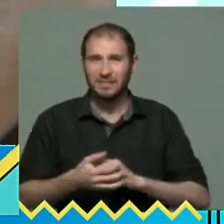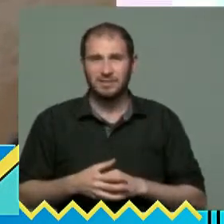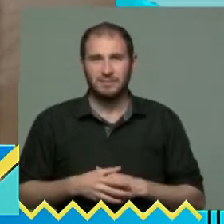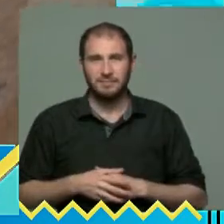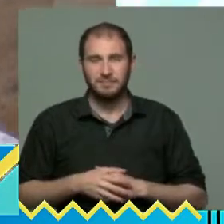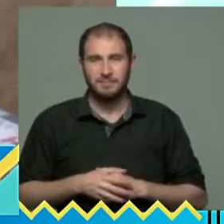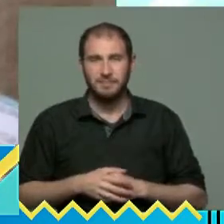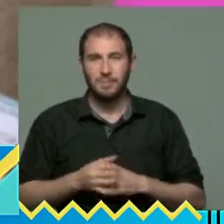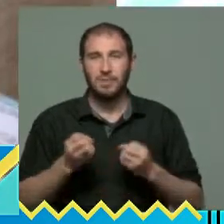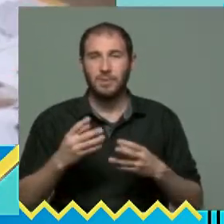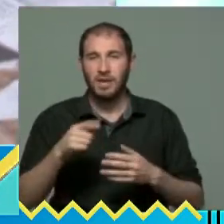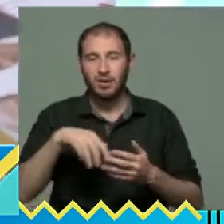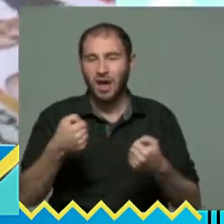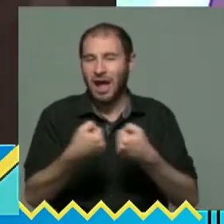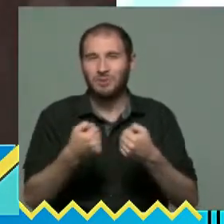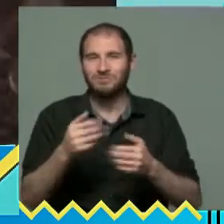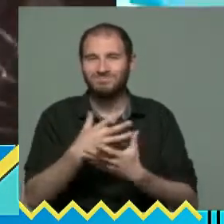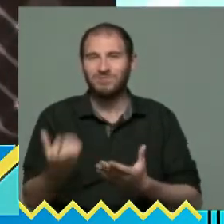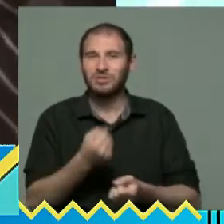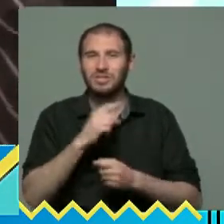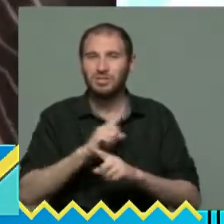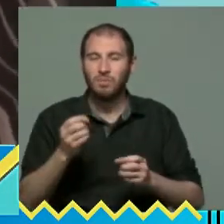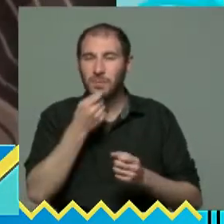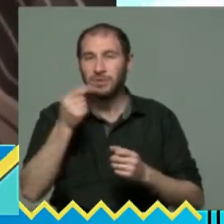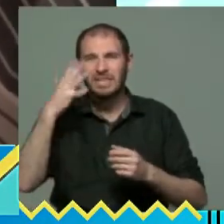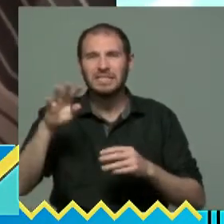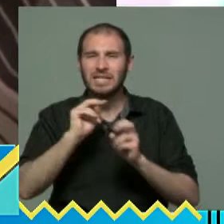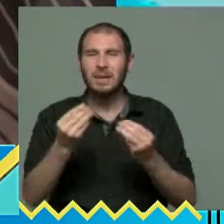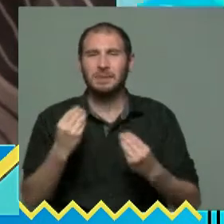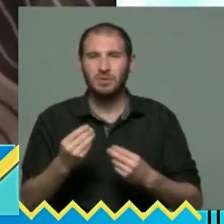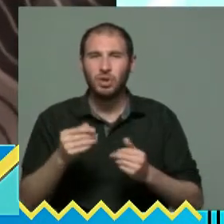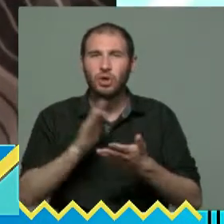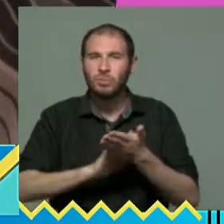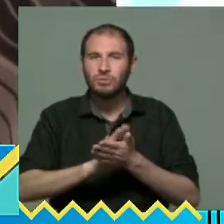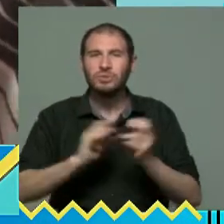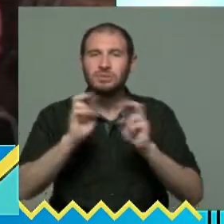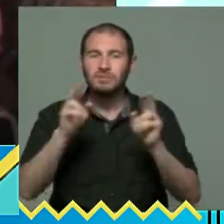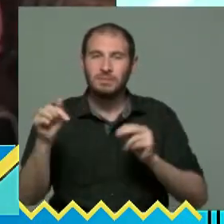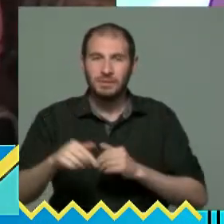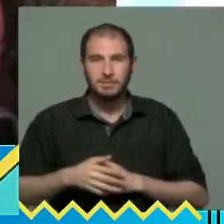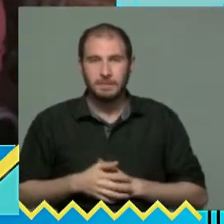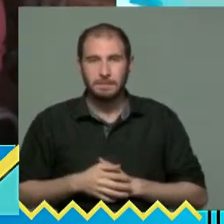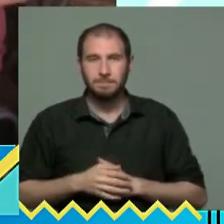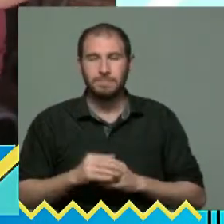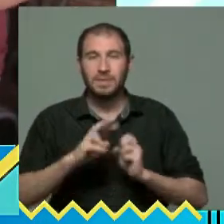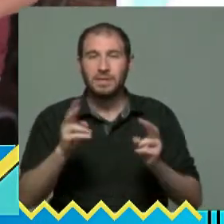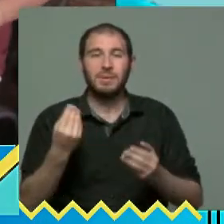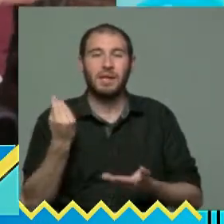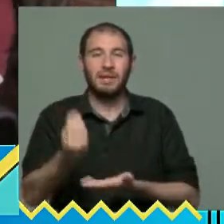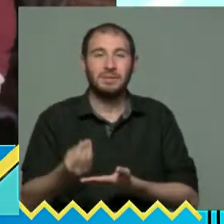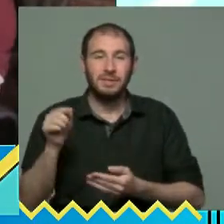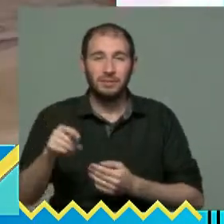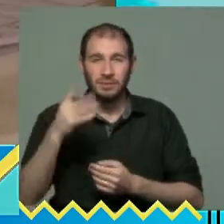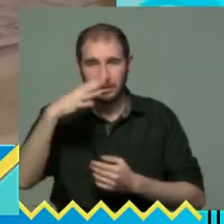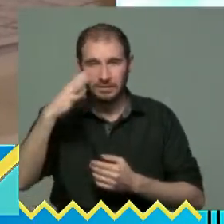punto, porque no lograban ponerse de acuerdo respecto a la figura de Cristina Fernández, de ver cómo se posicionaba el peronismo de Mendoza con respecto a la figura